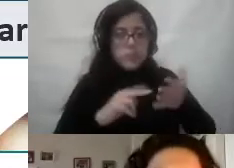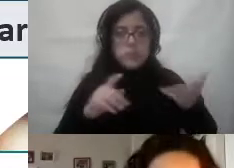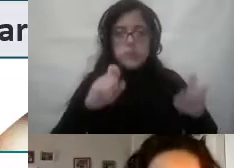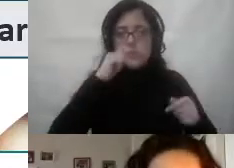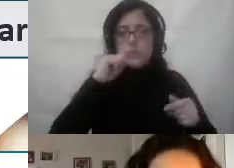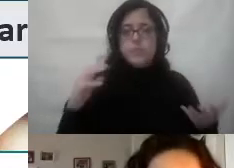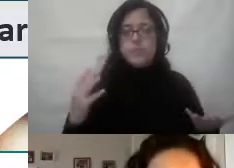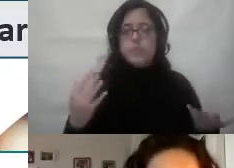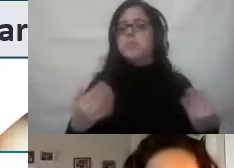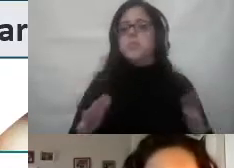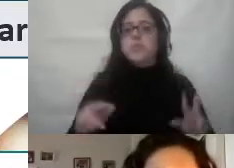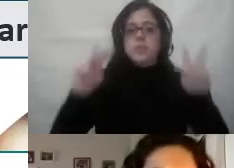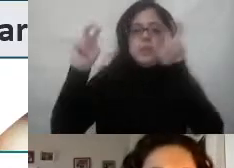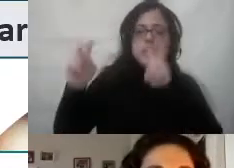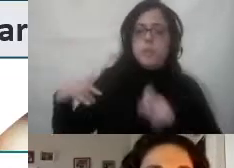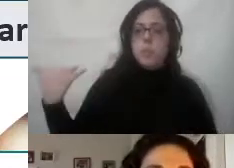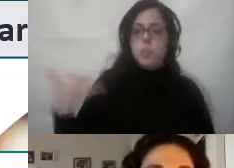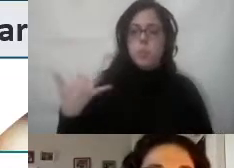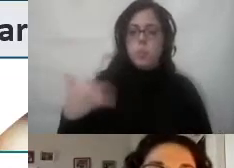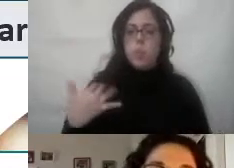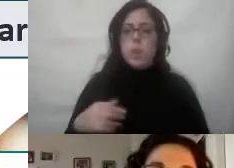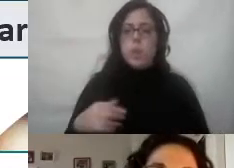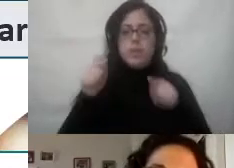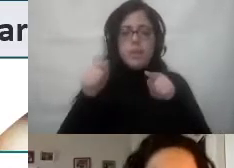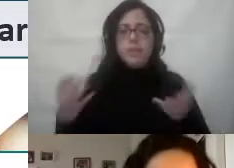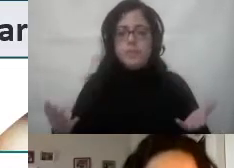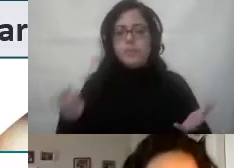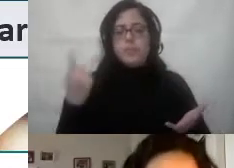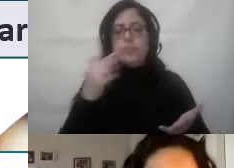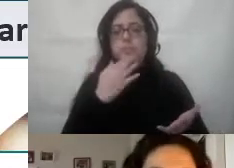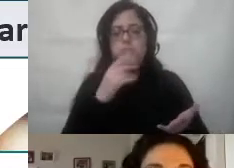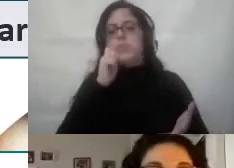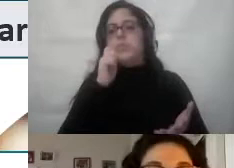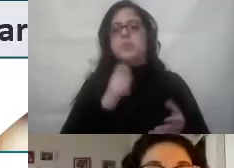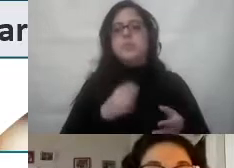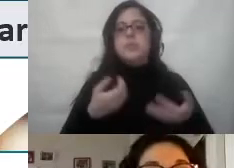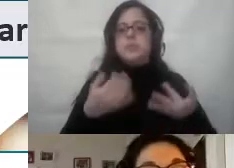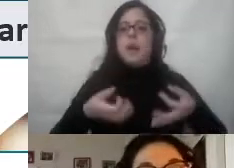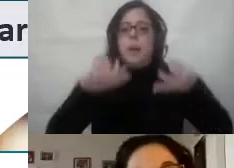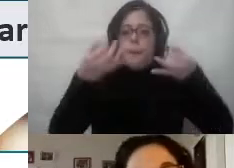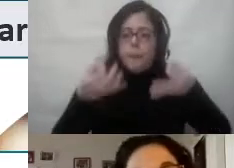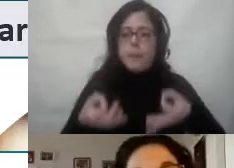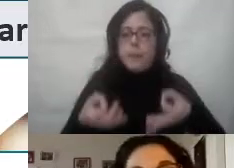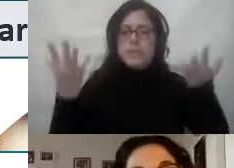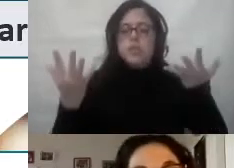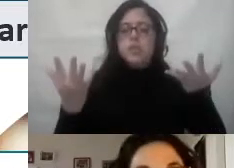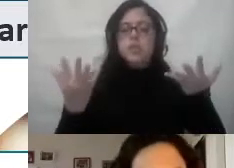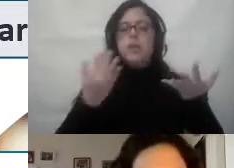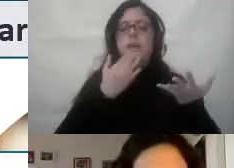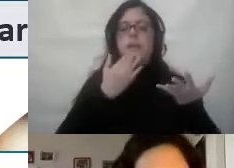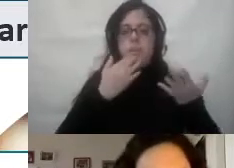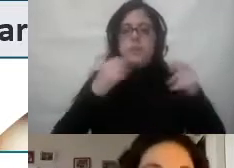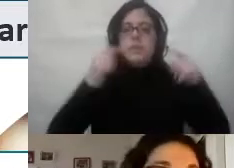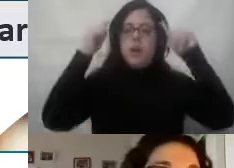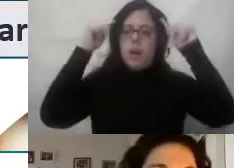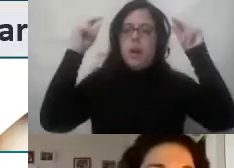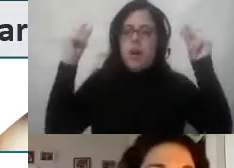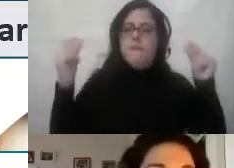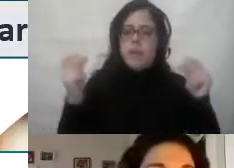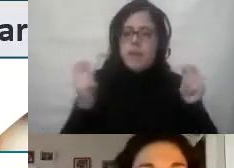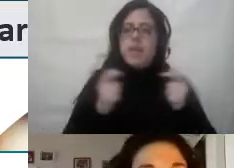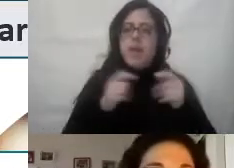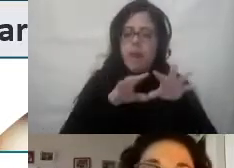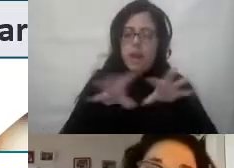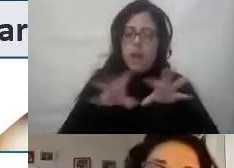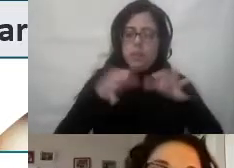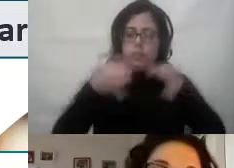conceptos clave del área, ¿sí? Pero además que sean precisos y que movilicen habilidades complejas. Si esta pregunta se responde